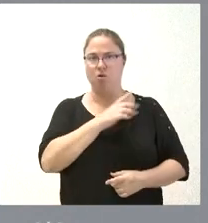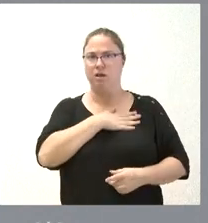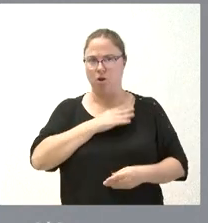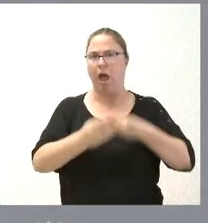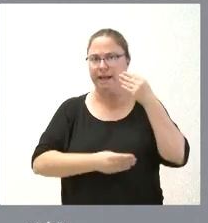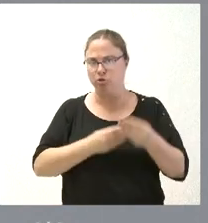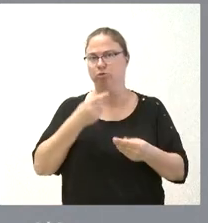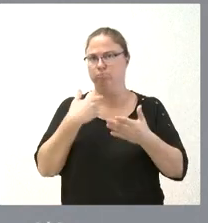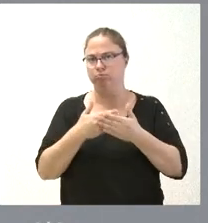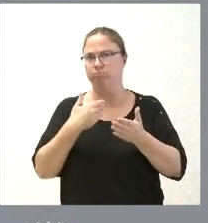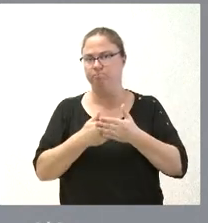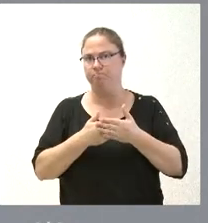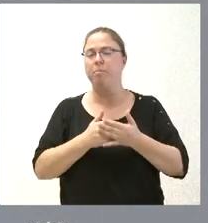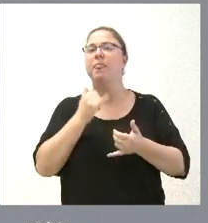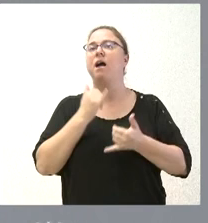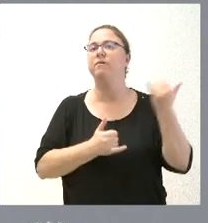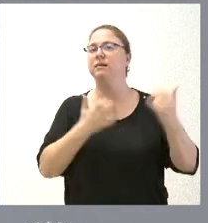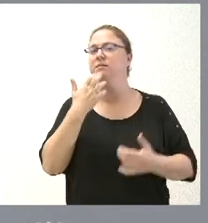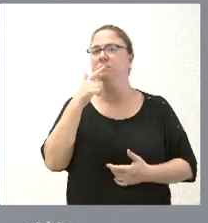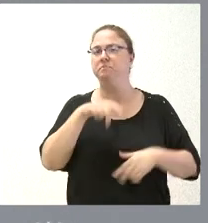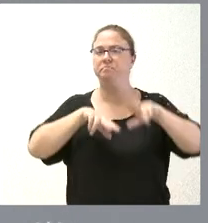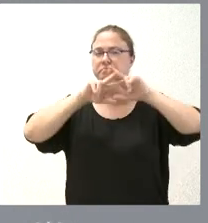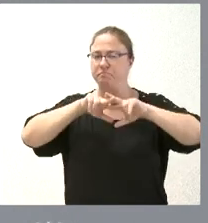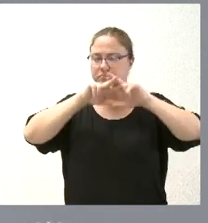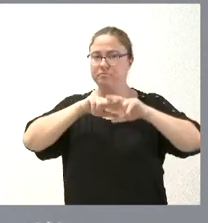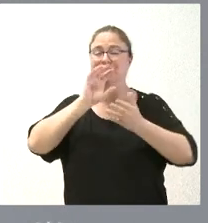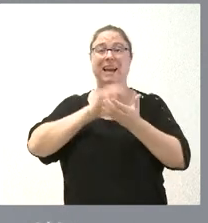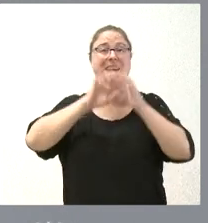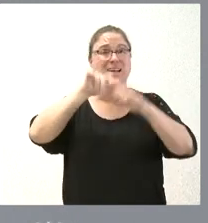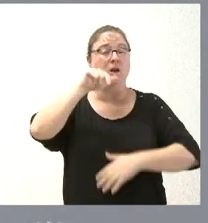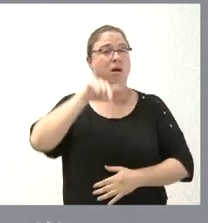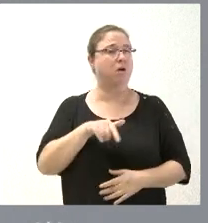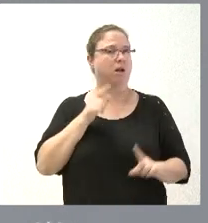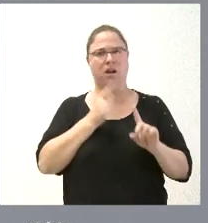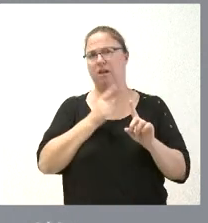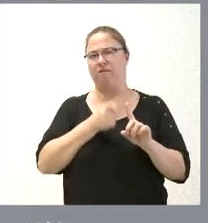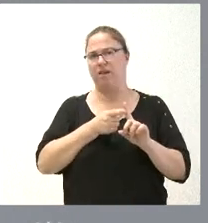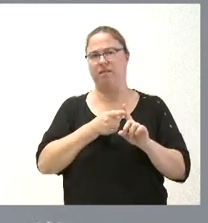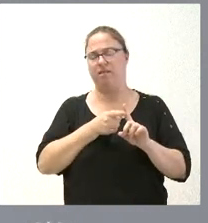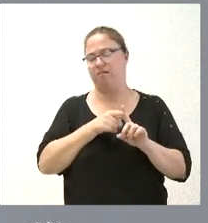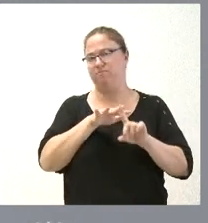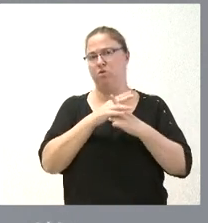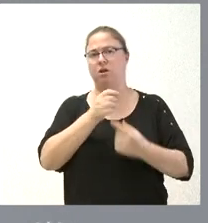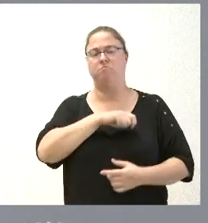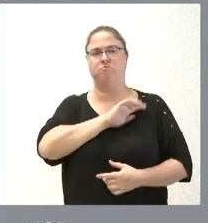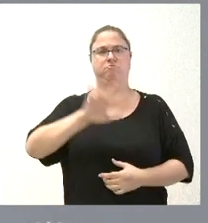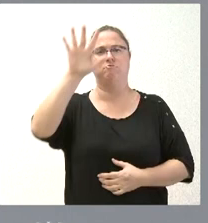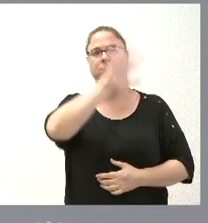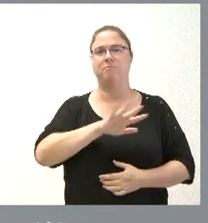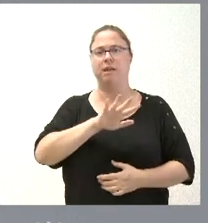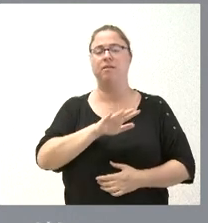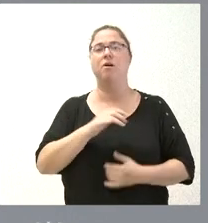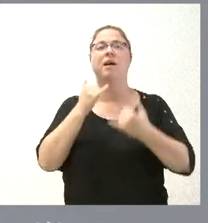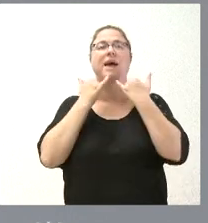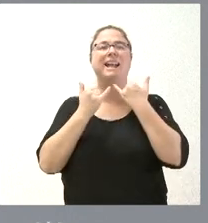los hechos al final si usted repasa Castilla y León es hoy la referencia dentro del contexto nacional en energías renovables y